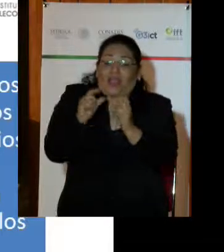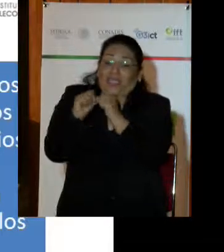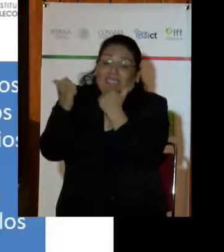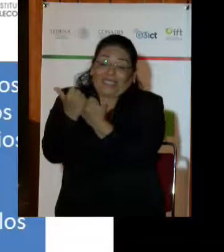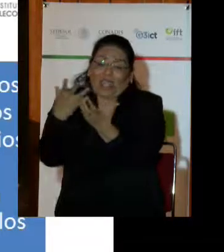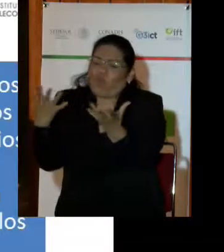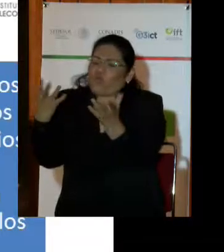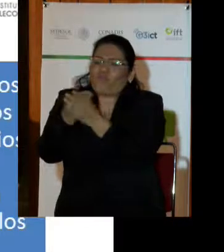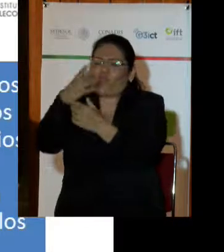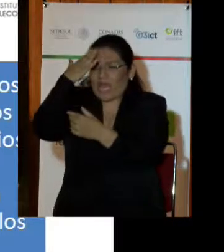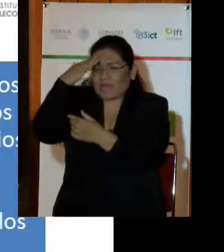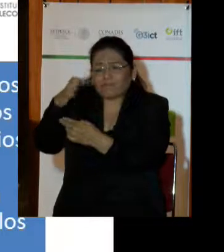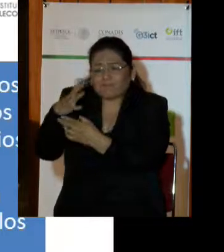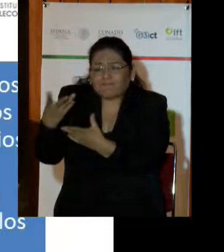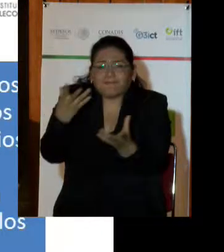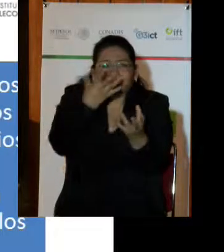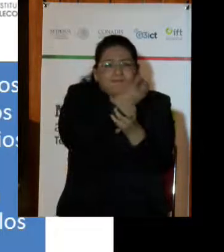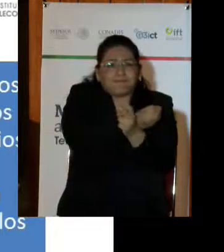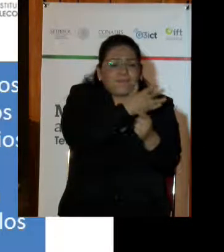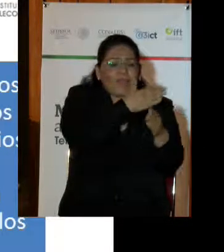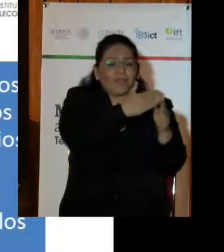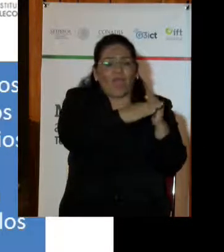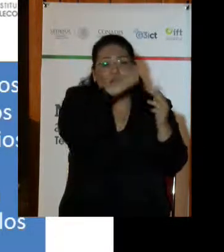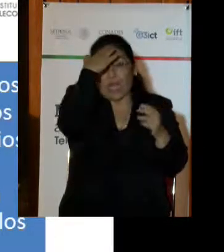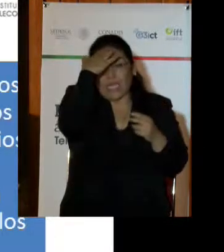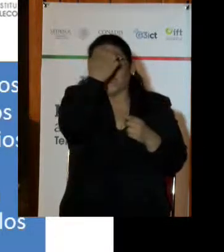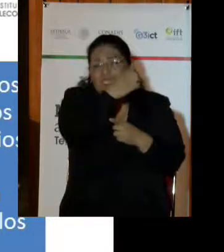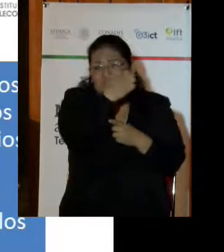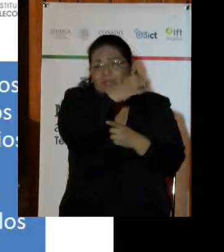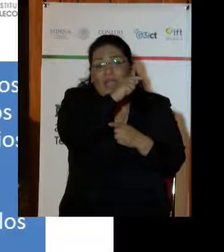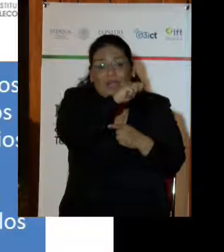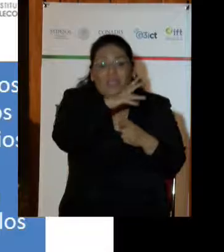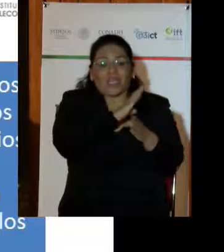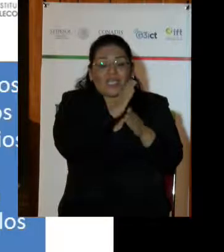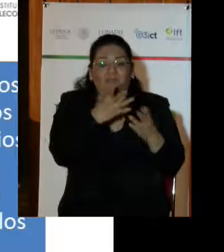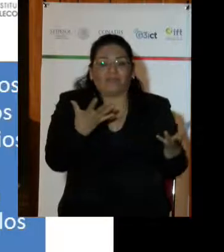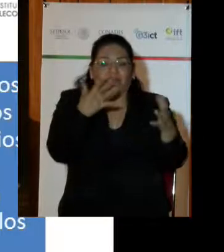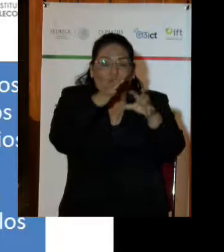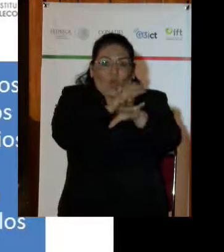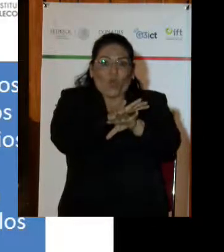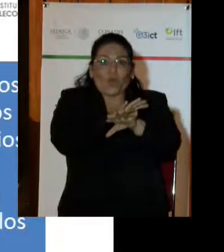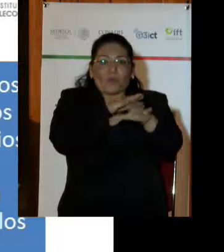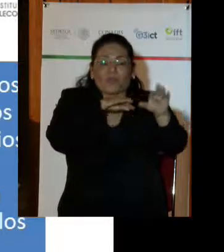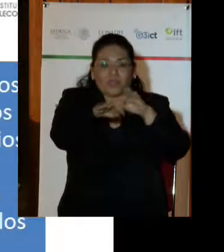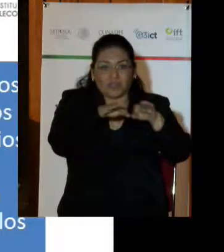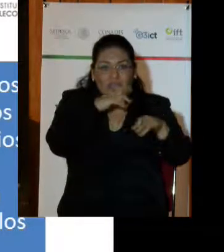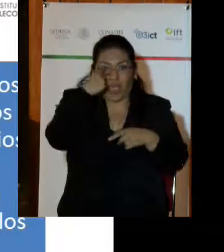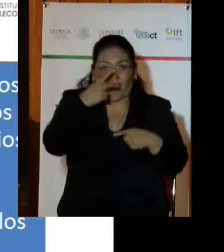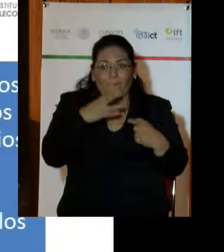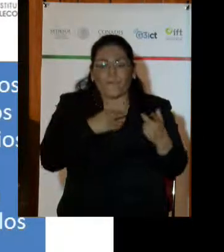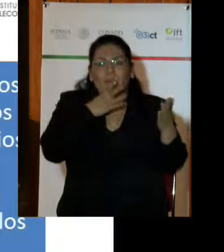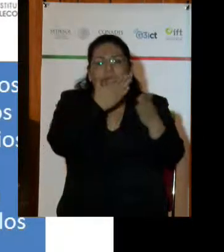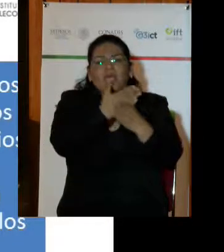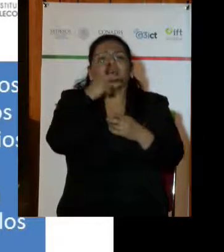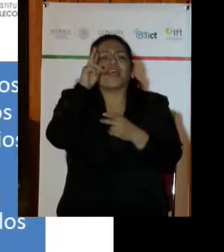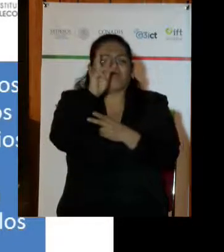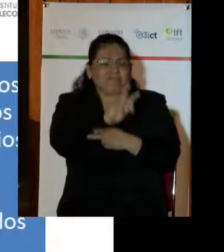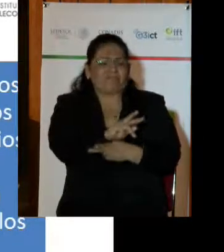y expertos en la materia. Y entonces se está trabajando para que muy pronto sean realidad